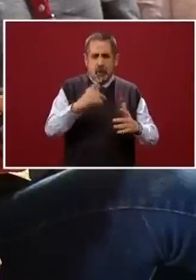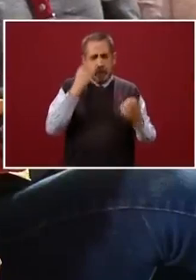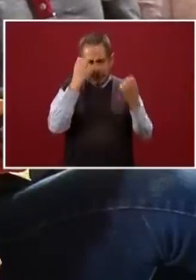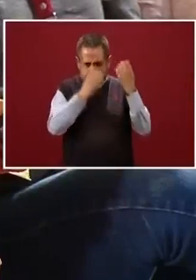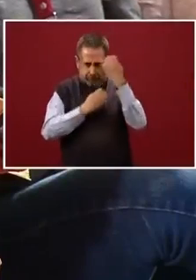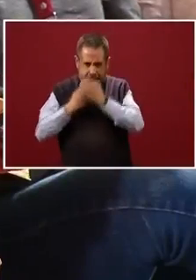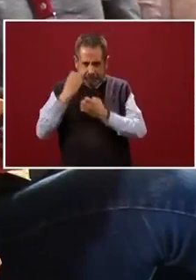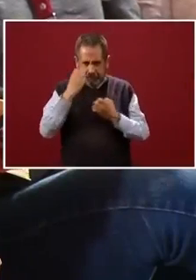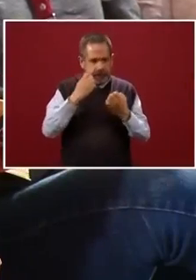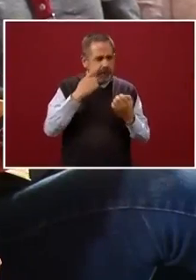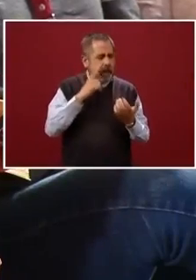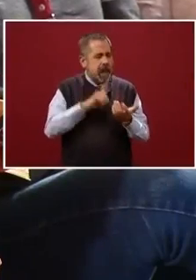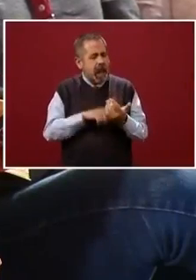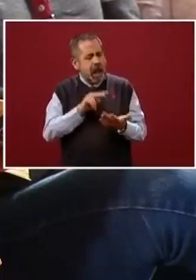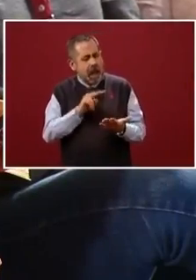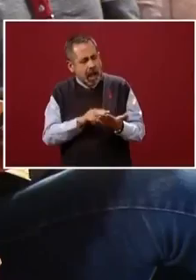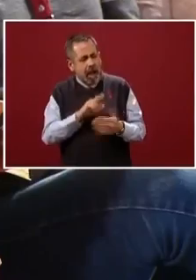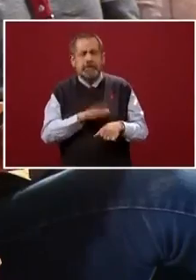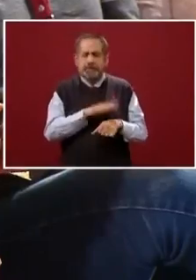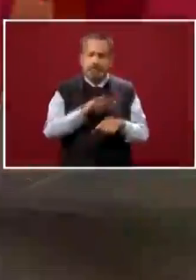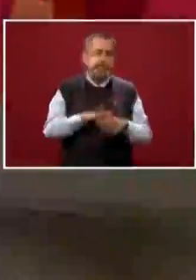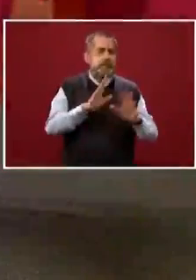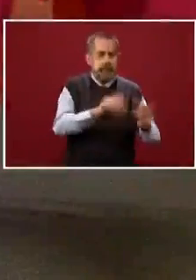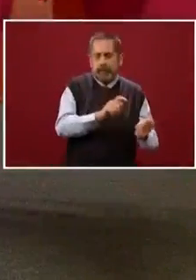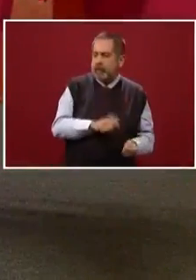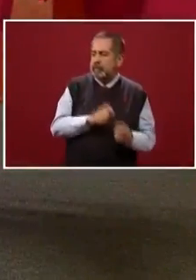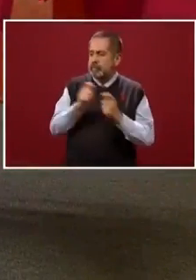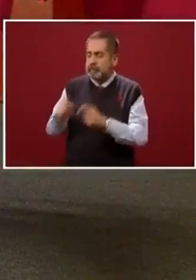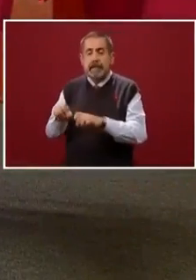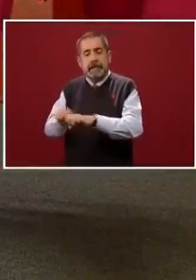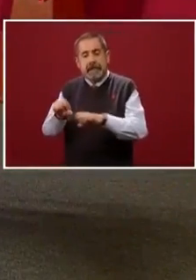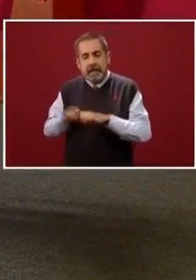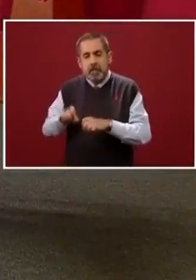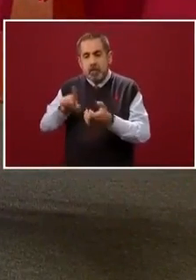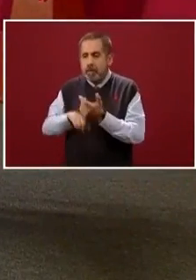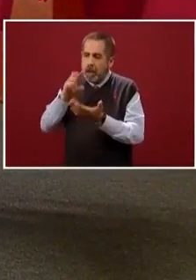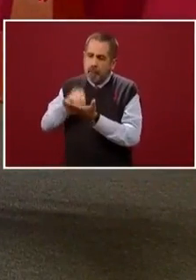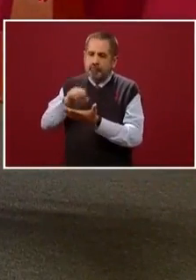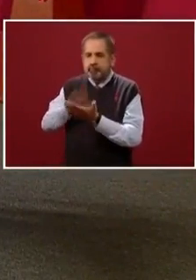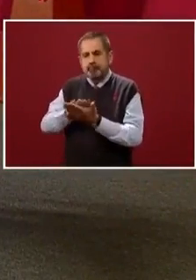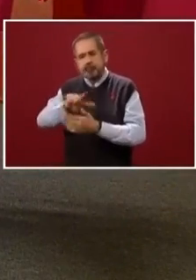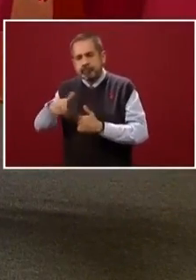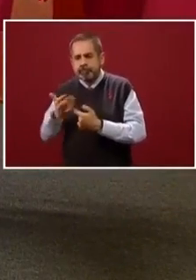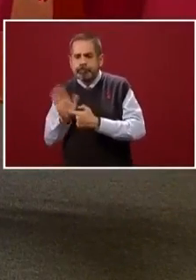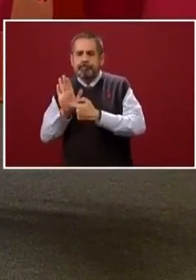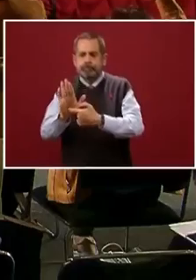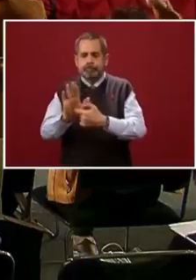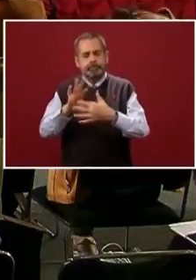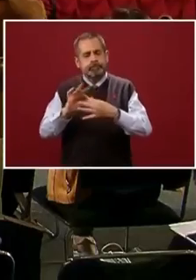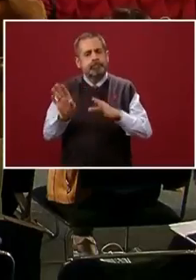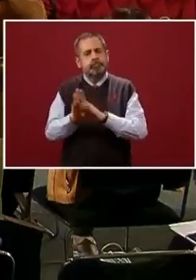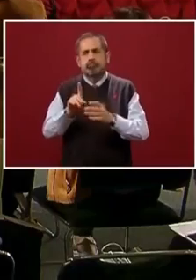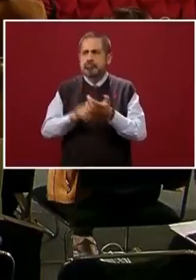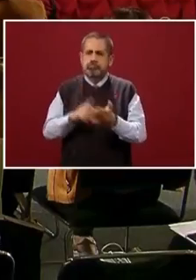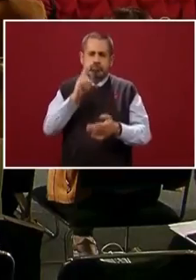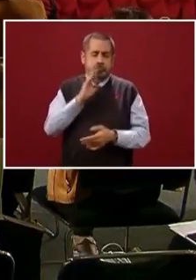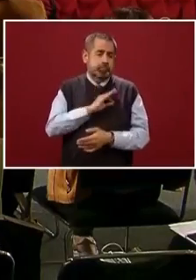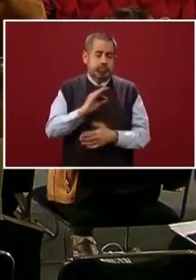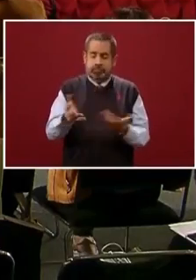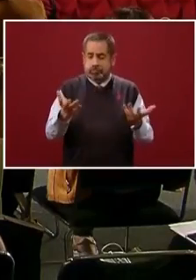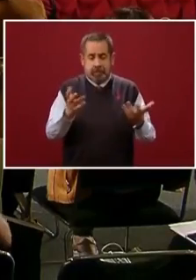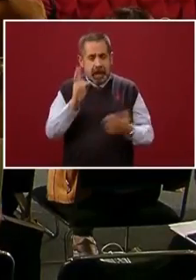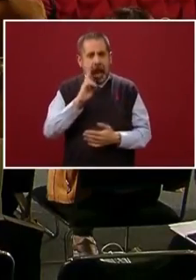revisión final, una validación y entonces poderlos pasar a los equipos para podérselos presentar. Pero nos llevamos en todo caso